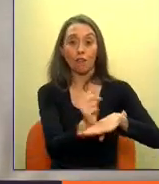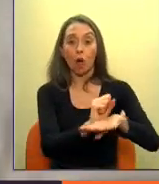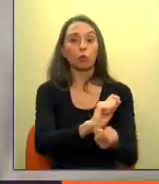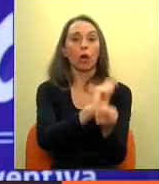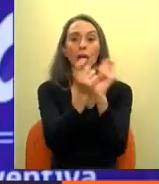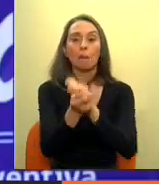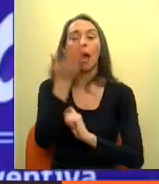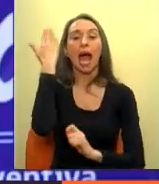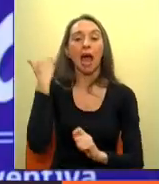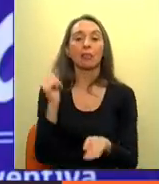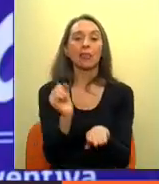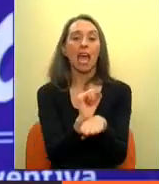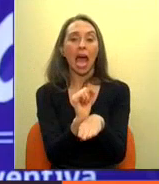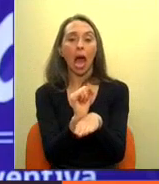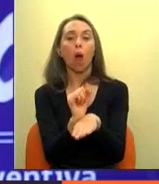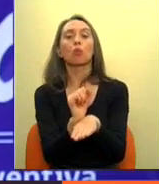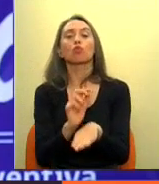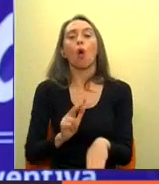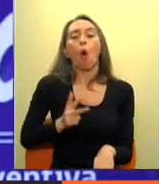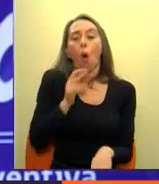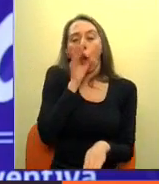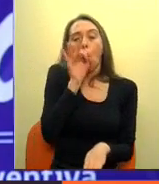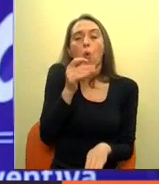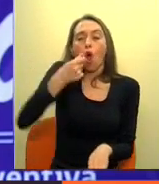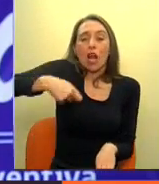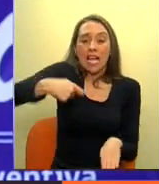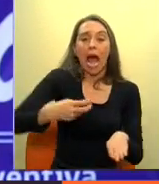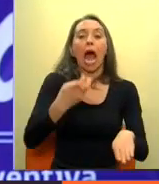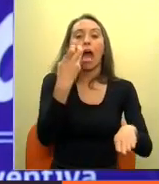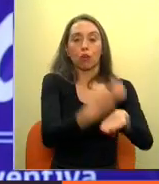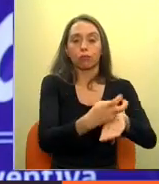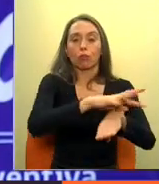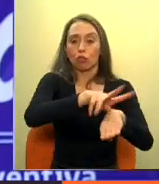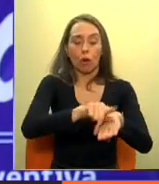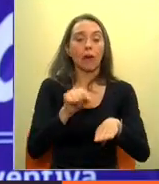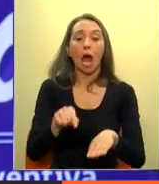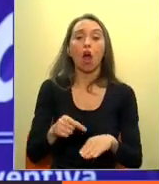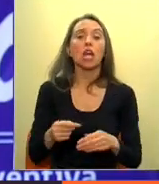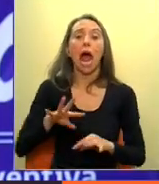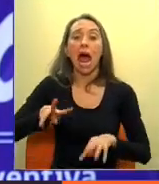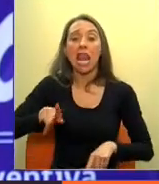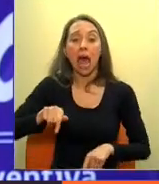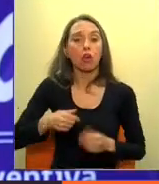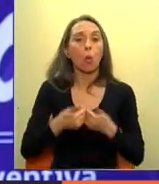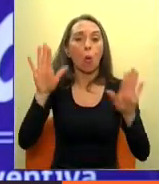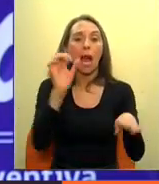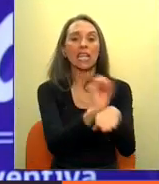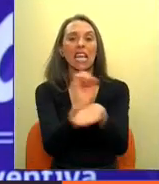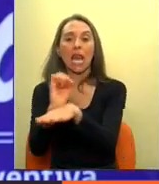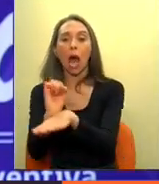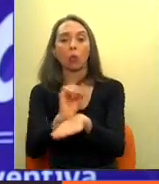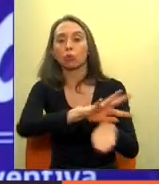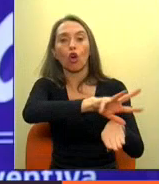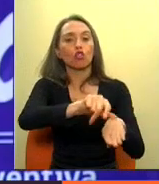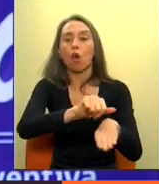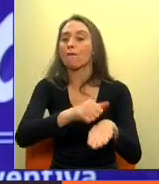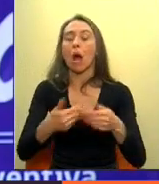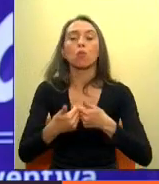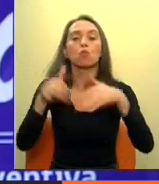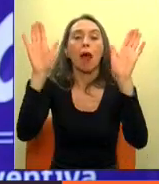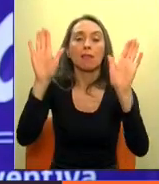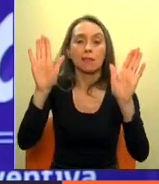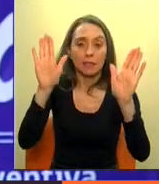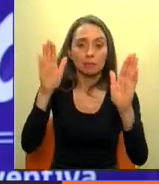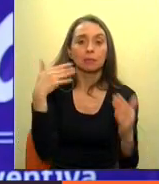mucho robo de vehículos de alta gama hoy día no se está distinguiendo por parte de los delincuentes el tipo de vehículo que roban sino más bien